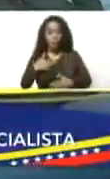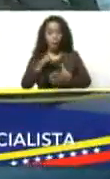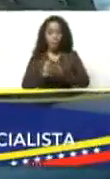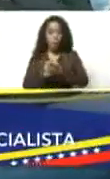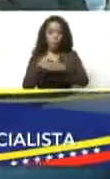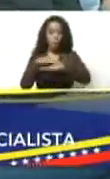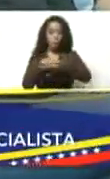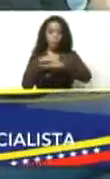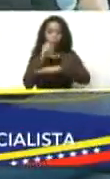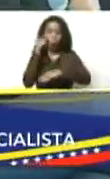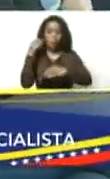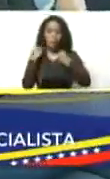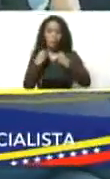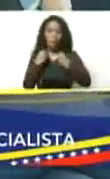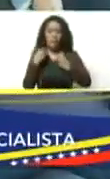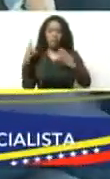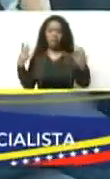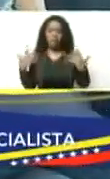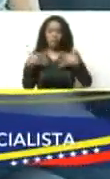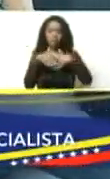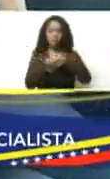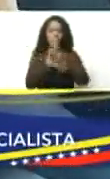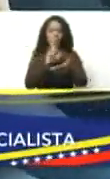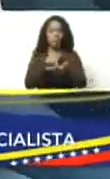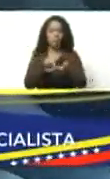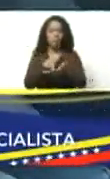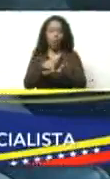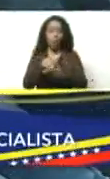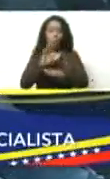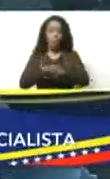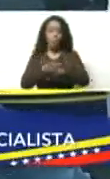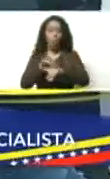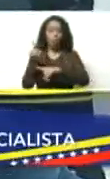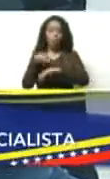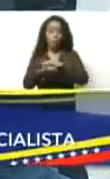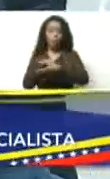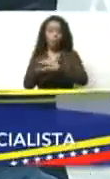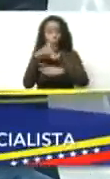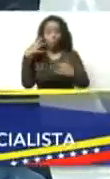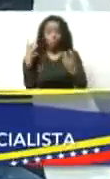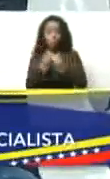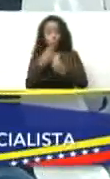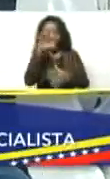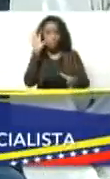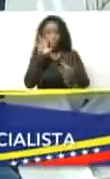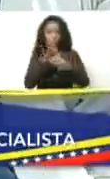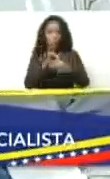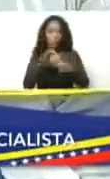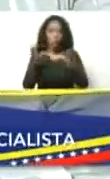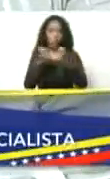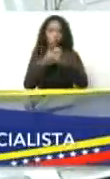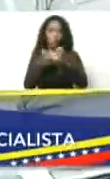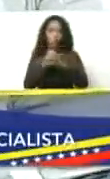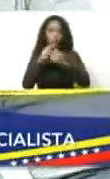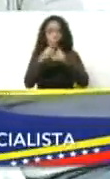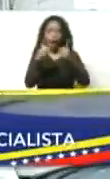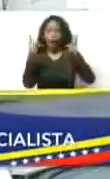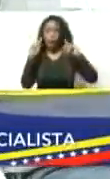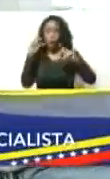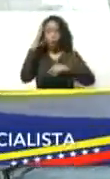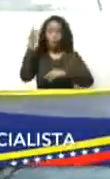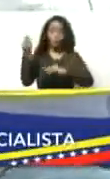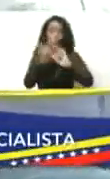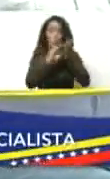ministros, ministras, para que se incorporen. Por eso el ministro Lorca está trabajando con los comités de ambiente, los consejos comunales